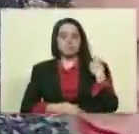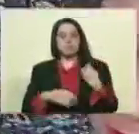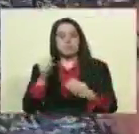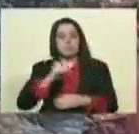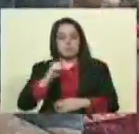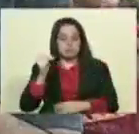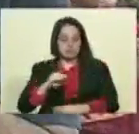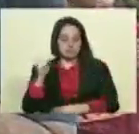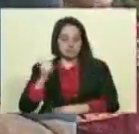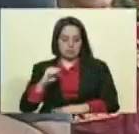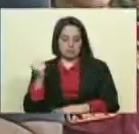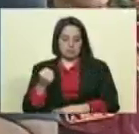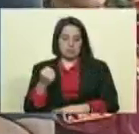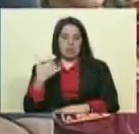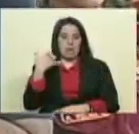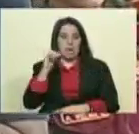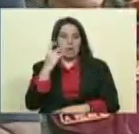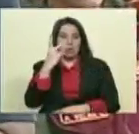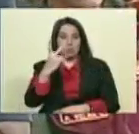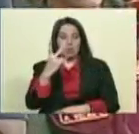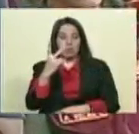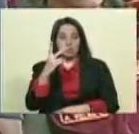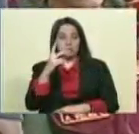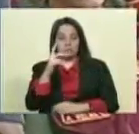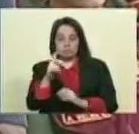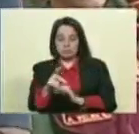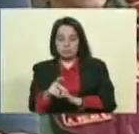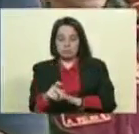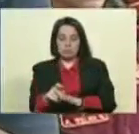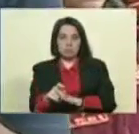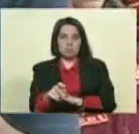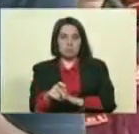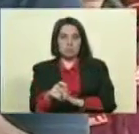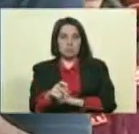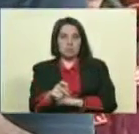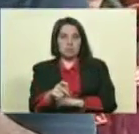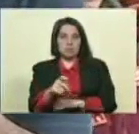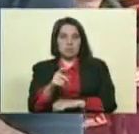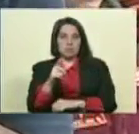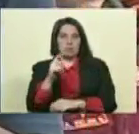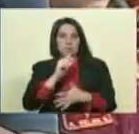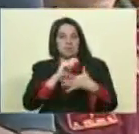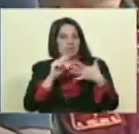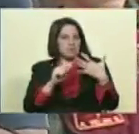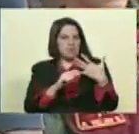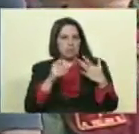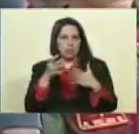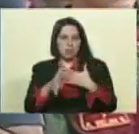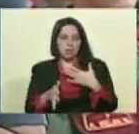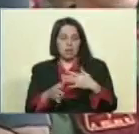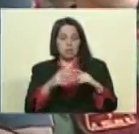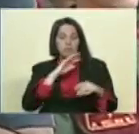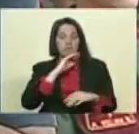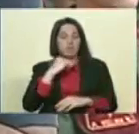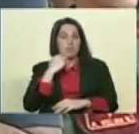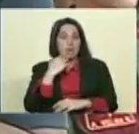dos grandes renglones o dos grandes tipos de enfermedad psiquiátrica. Por un lado, la enfermedad que se expresa con síntomas